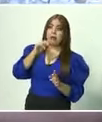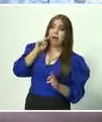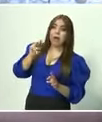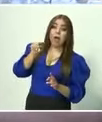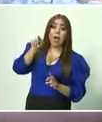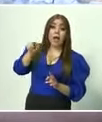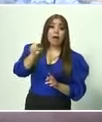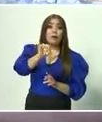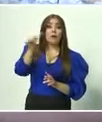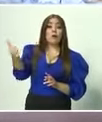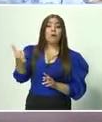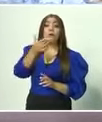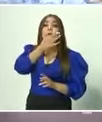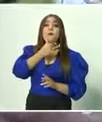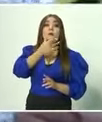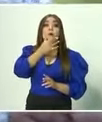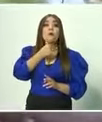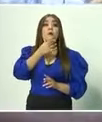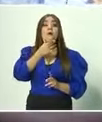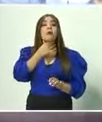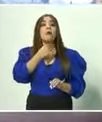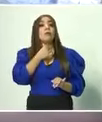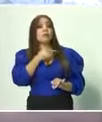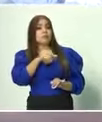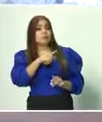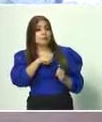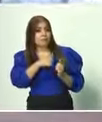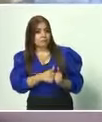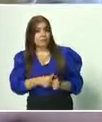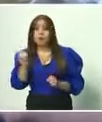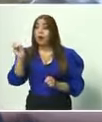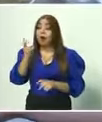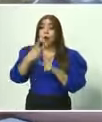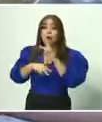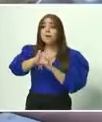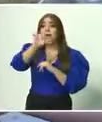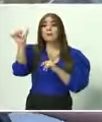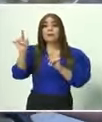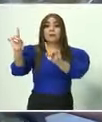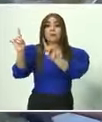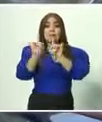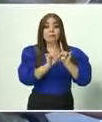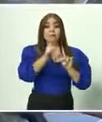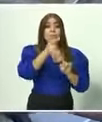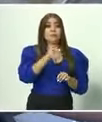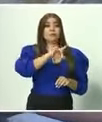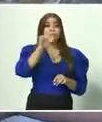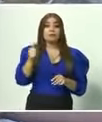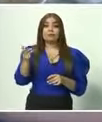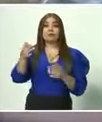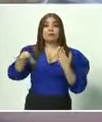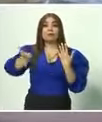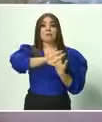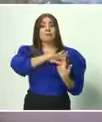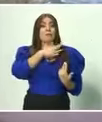andaba con otro la descubriste que estaba aquí o no no venía con otro venía con el otro y llegó y se des quitó conmigo